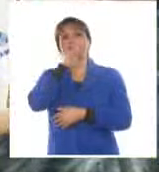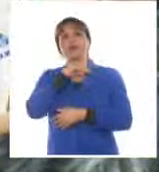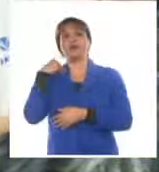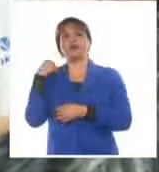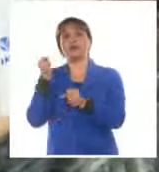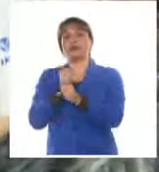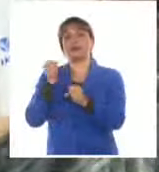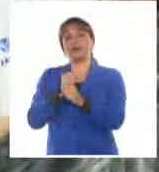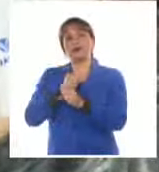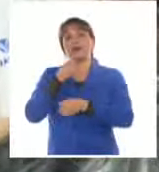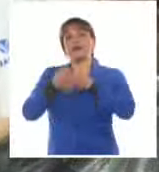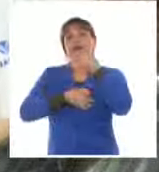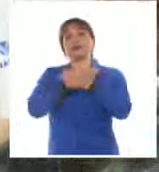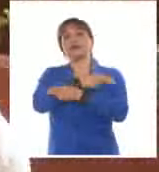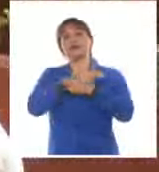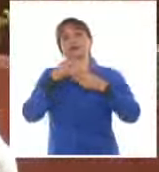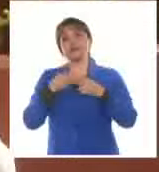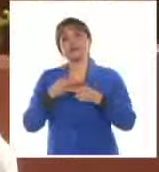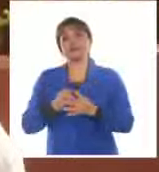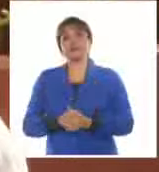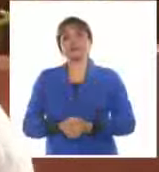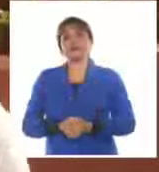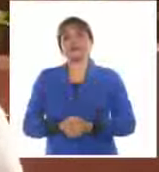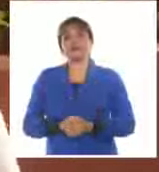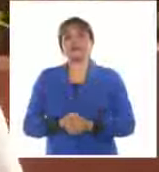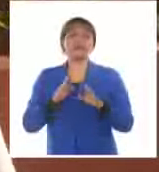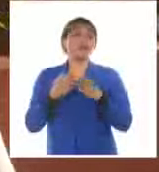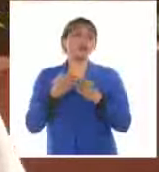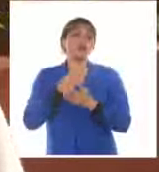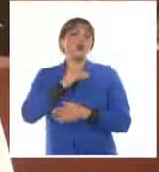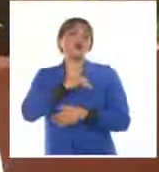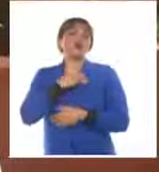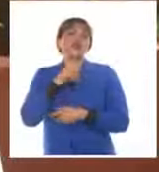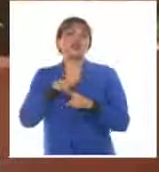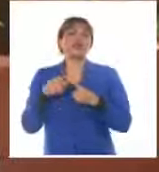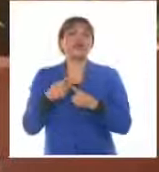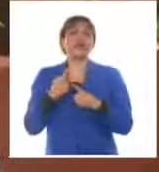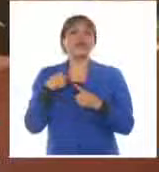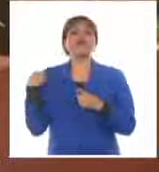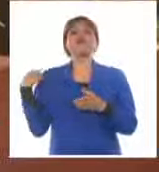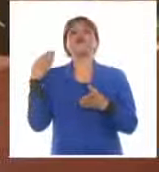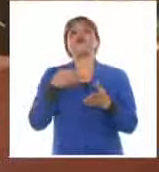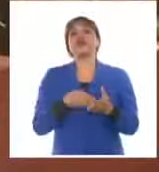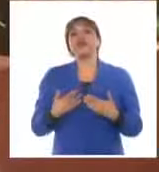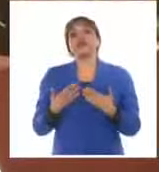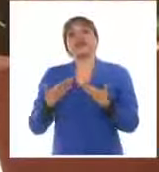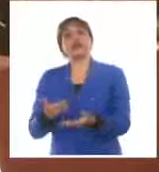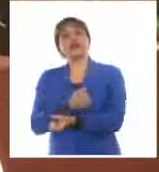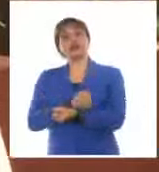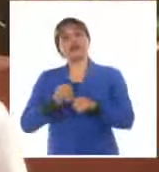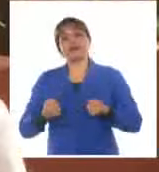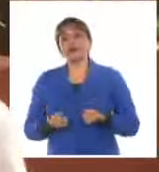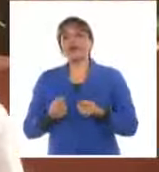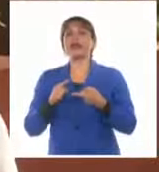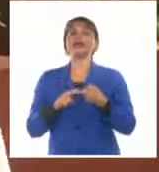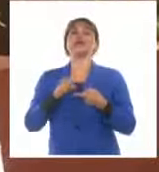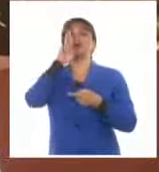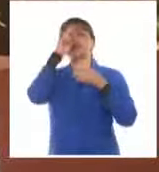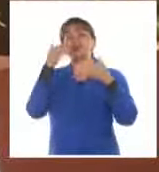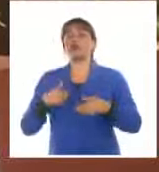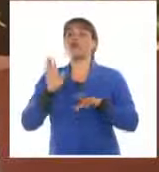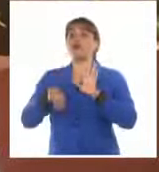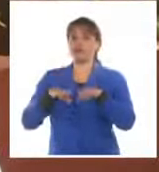aunando historias que marcan vidas. Todo lo marca uno porque uno precisamente viene aquí y entrega su esfuerzo, su salud, hay